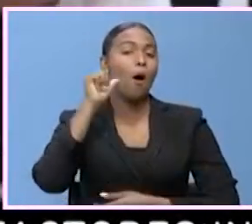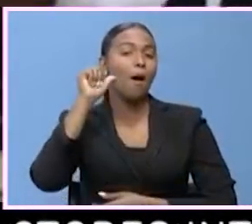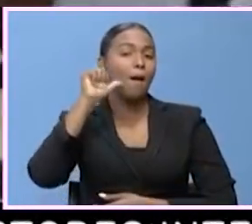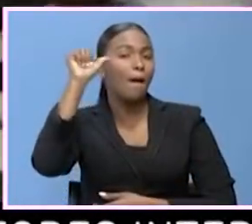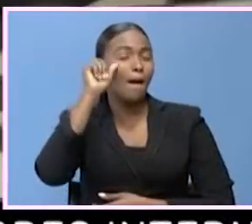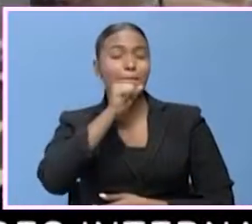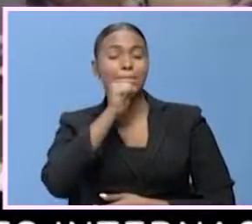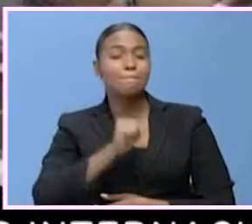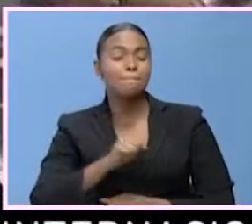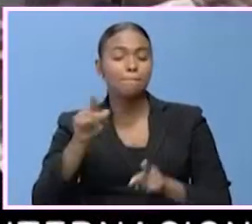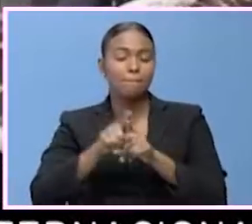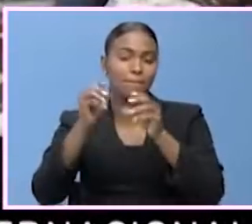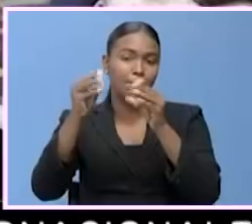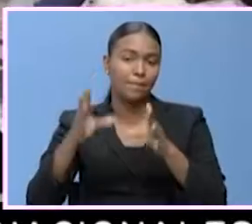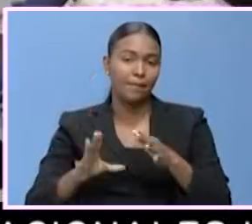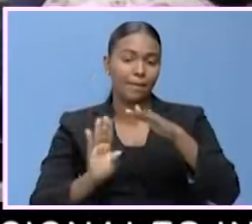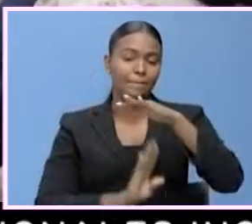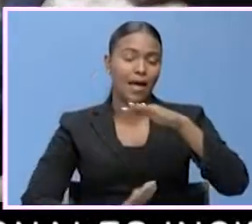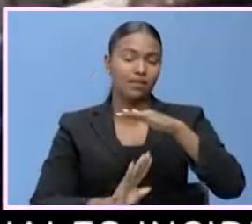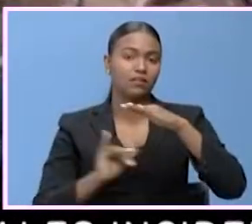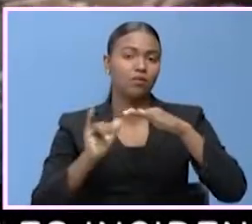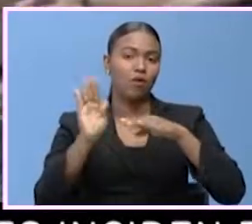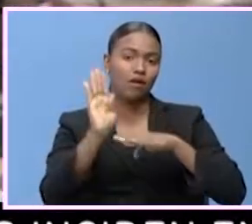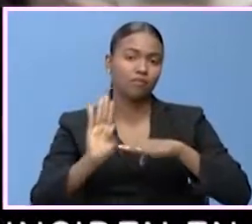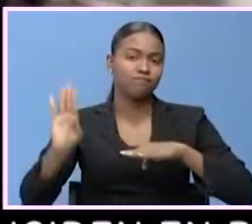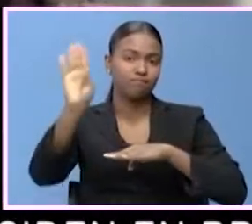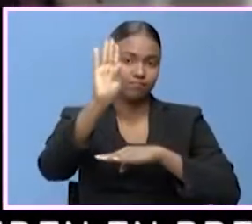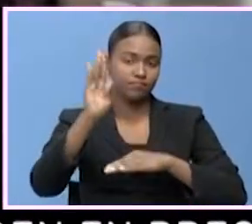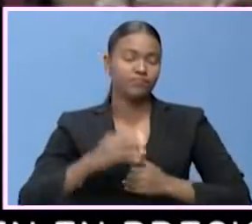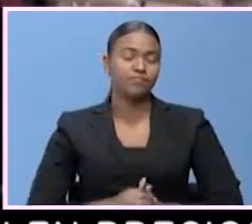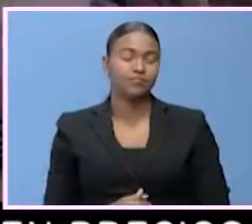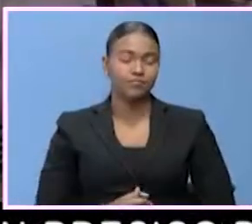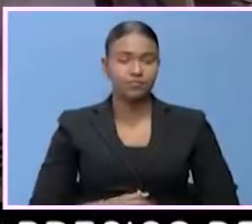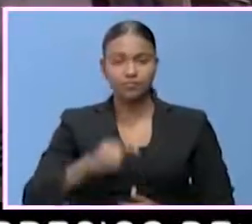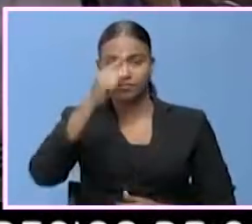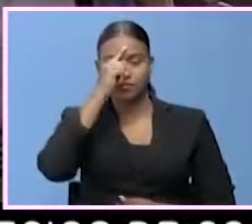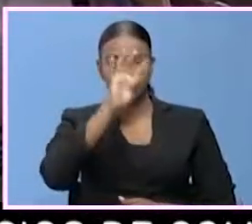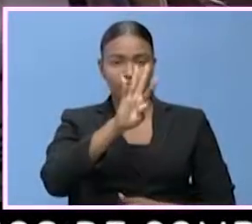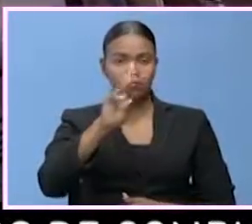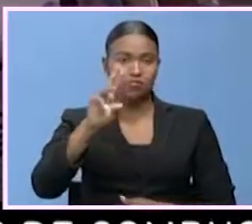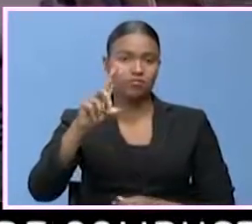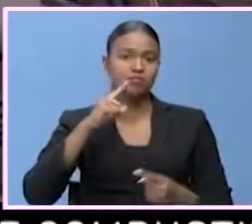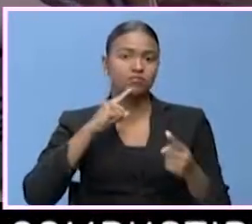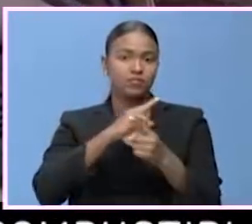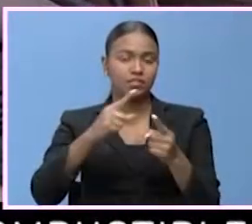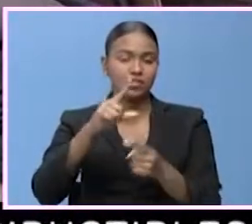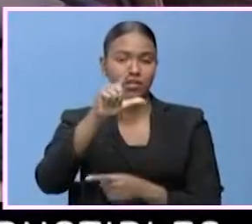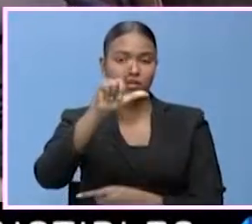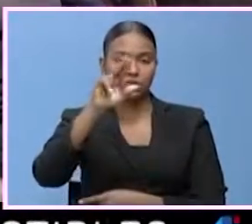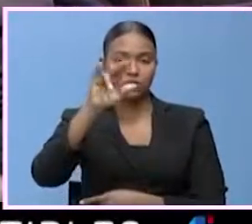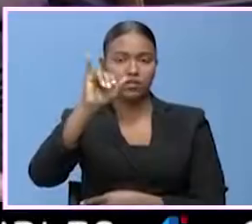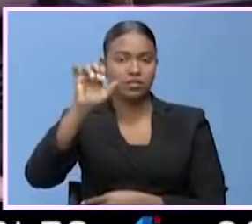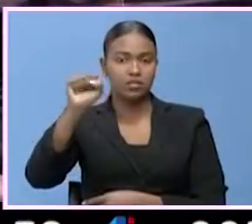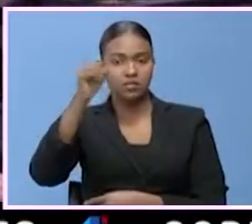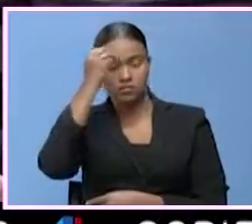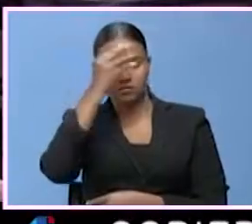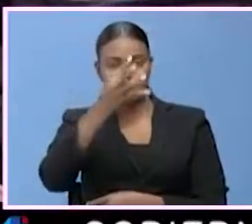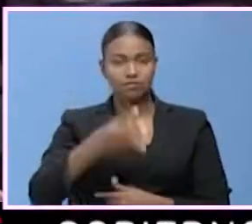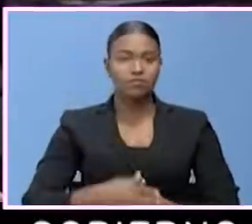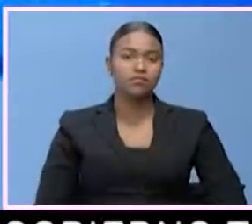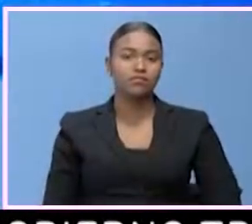los docentes de inicial y de primaria. Para 4RD Noticias, Luis